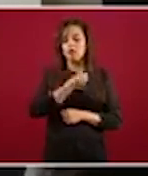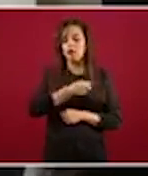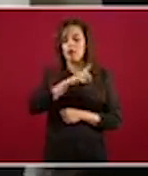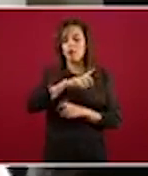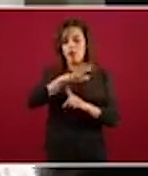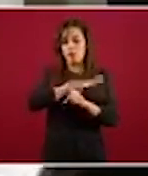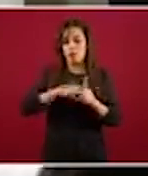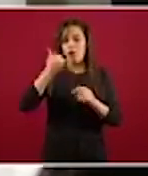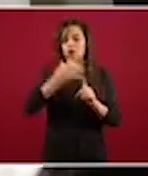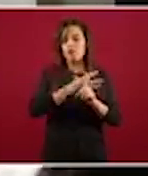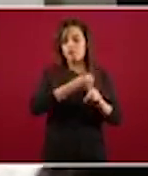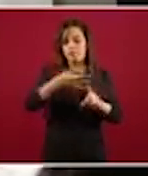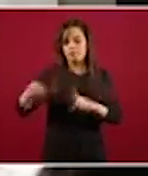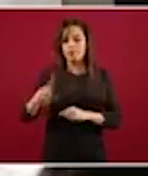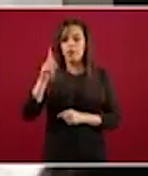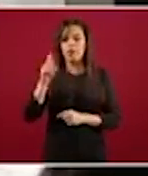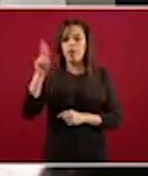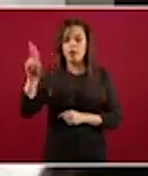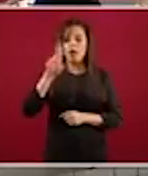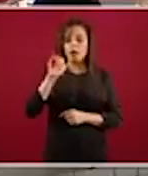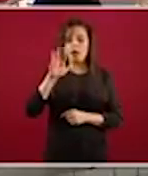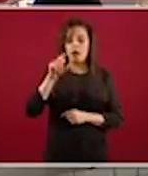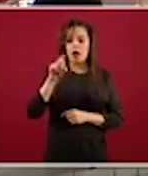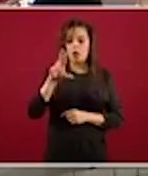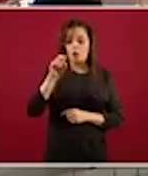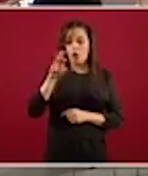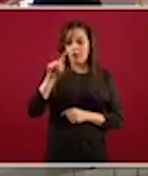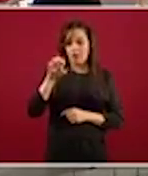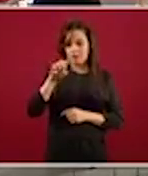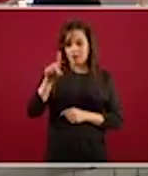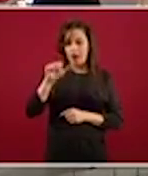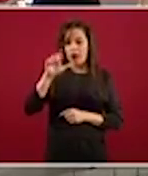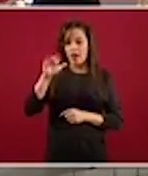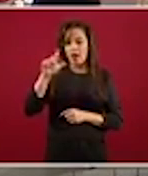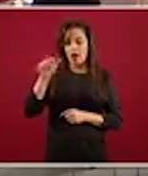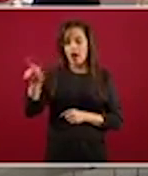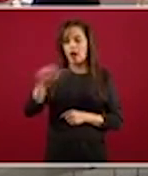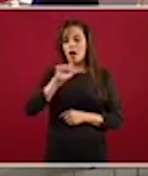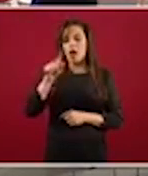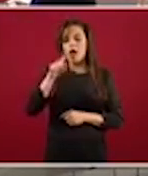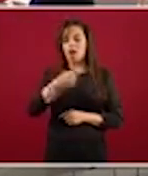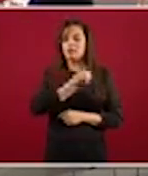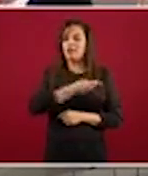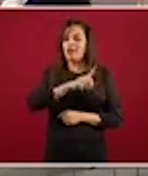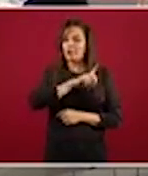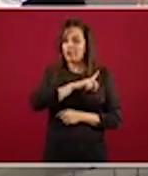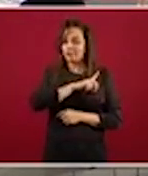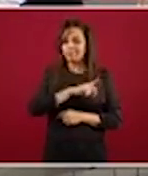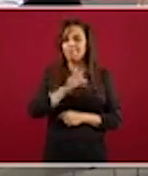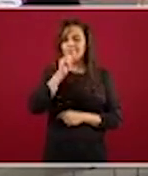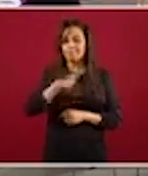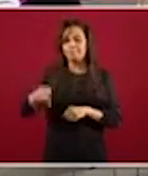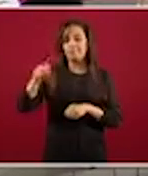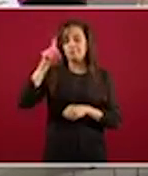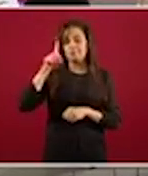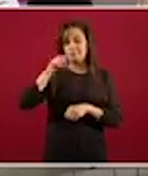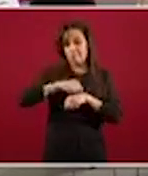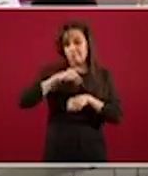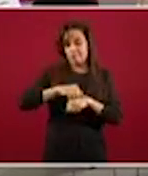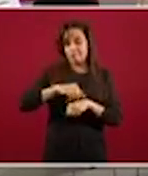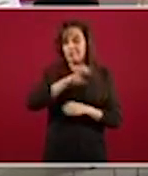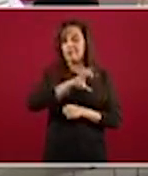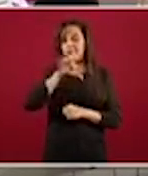doctor Ricardo Cortés Alcalá, quien es director general de Promoción de la Salud y además es médico especialista